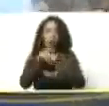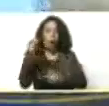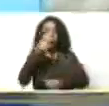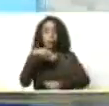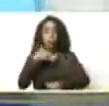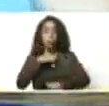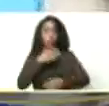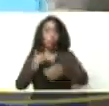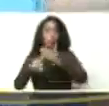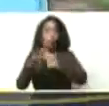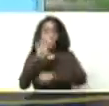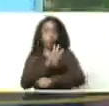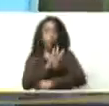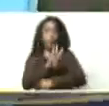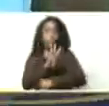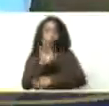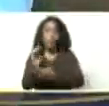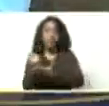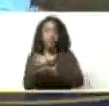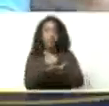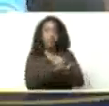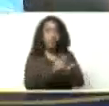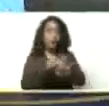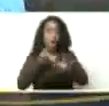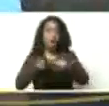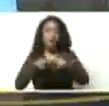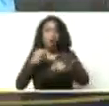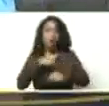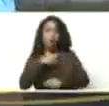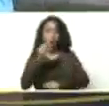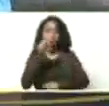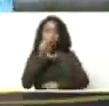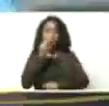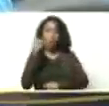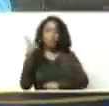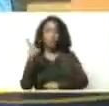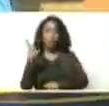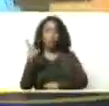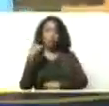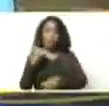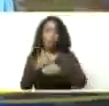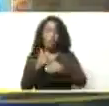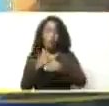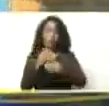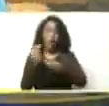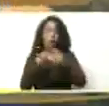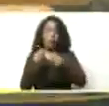sacado cuatro cosechas y los niños a los otros comedor han comido tilapia son como un parque